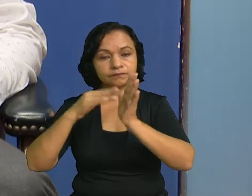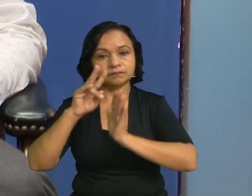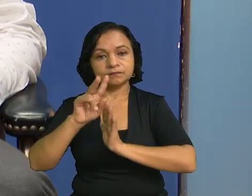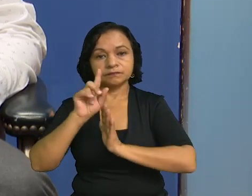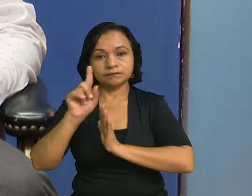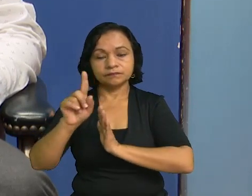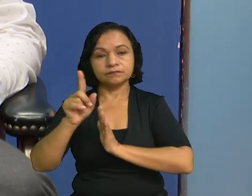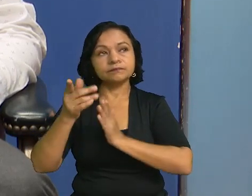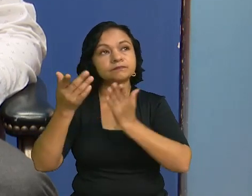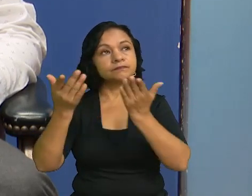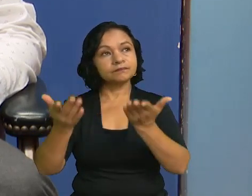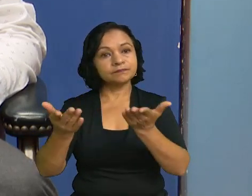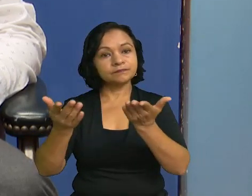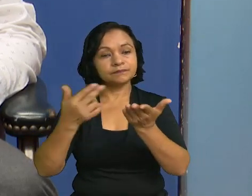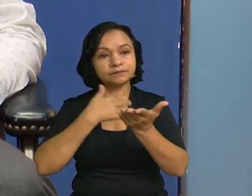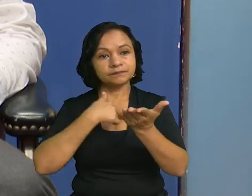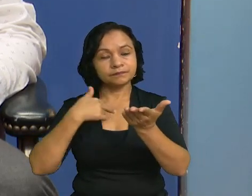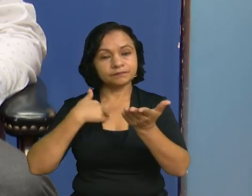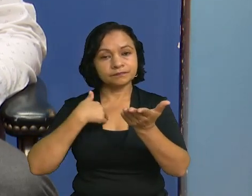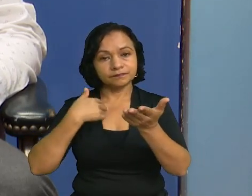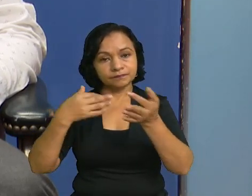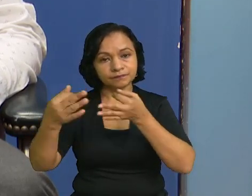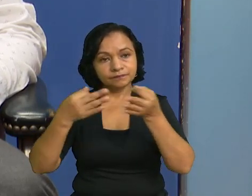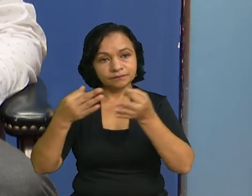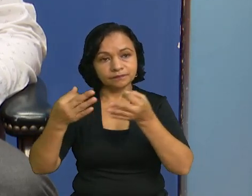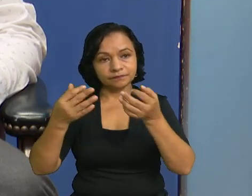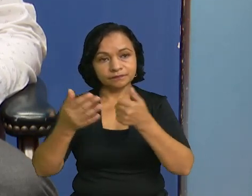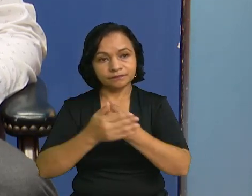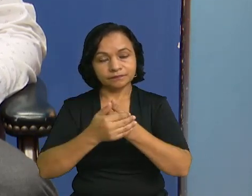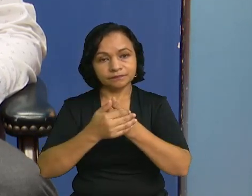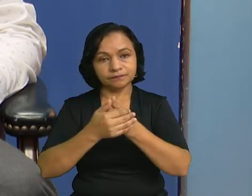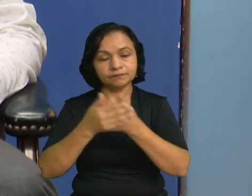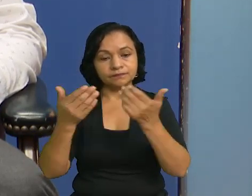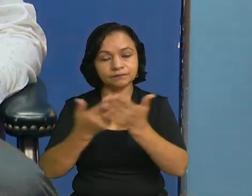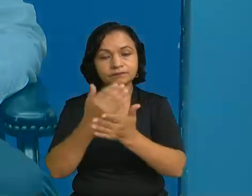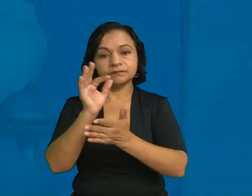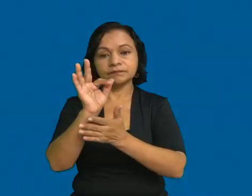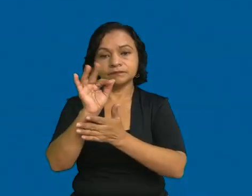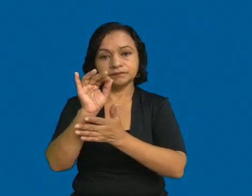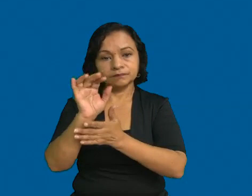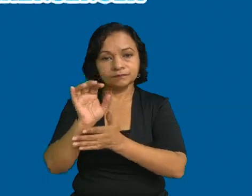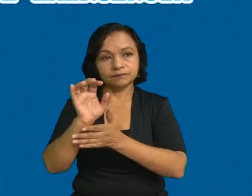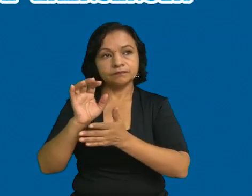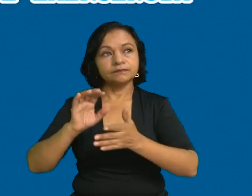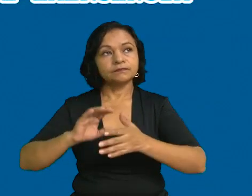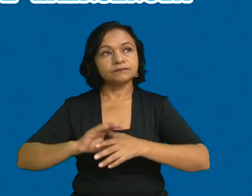adelante por favor con el reportaje facilitado por el equipo de comunicación del nuevo físico